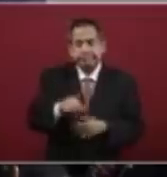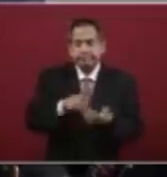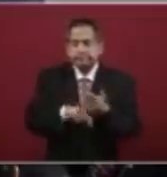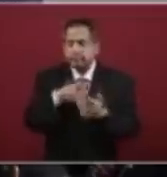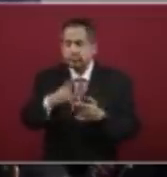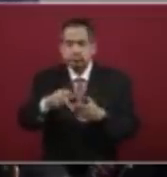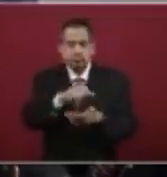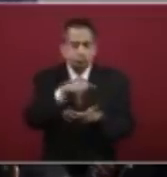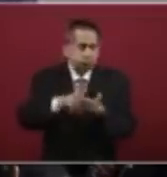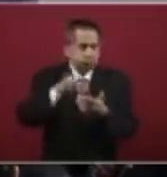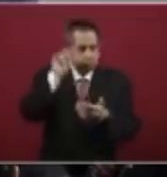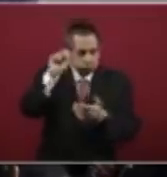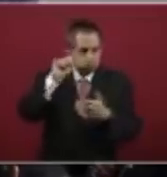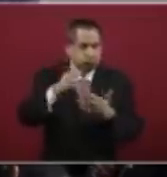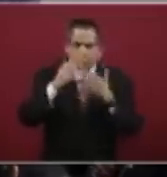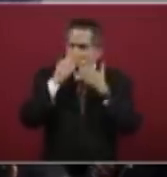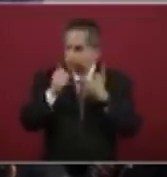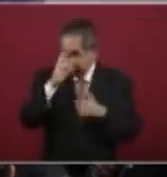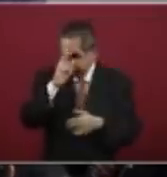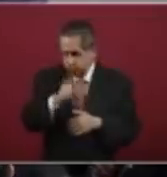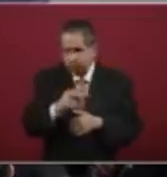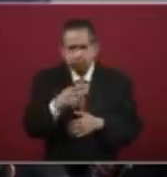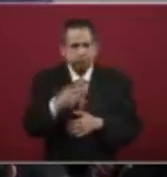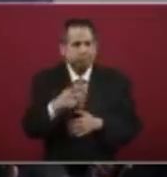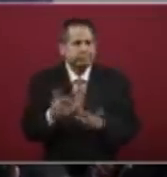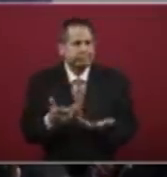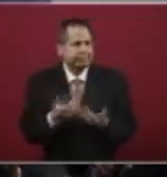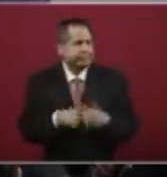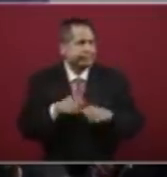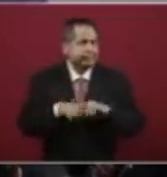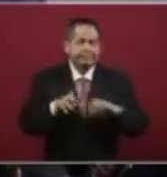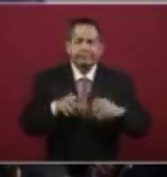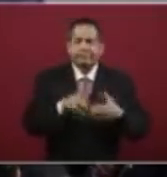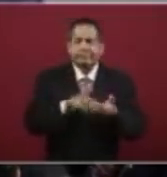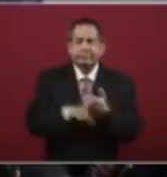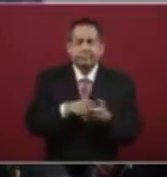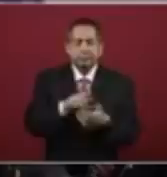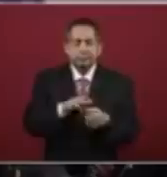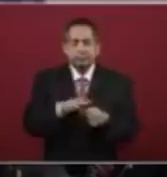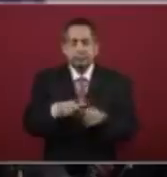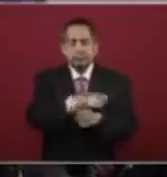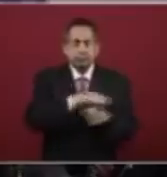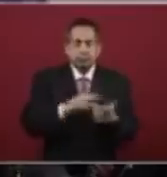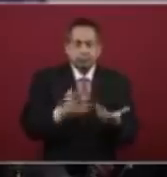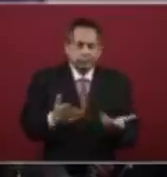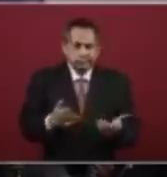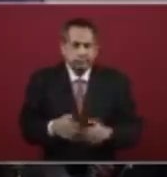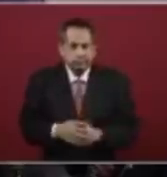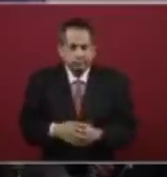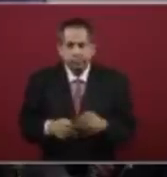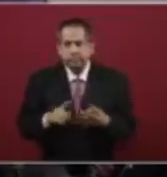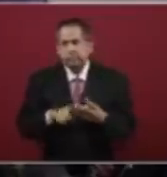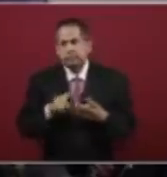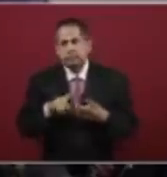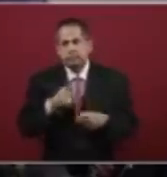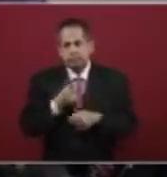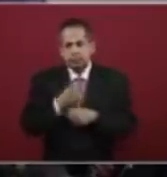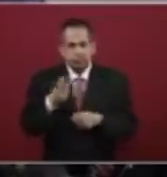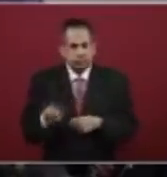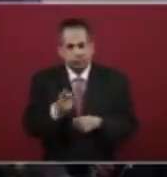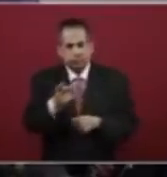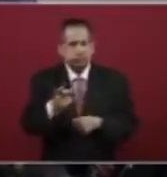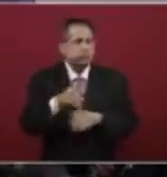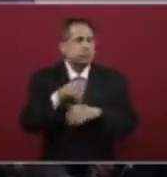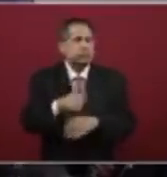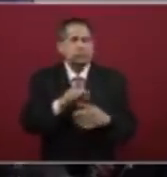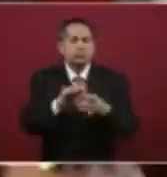posiciones sindicales o su posicionamiento social dentro de estas áreas. Y la segunda pregunta